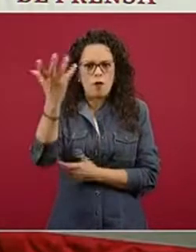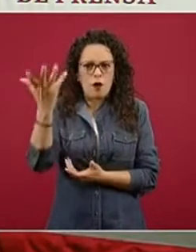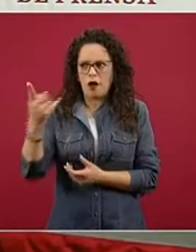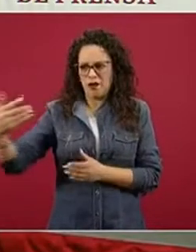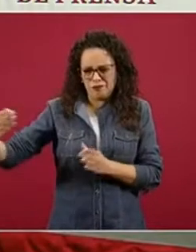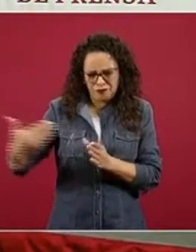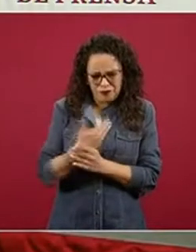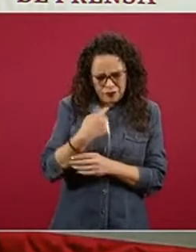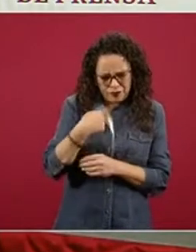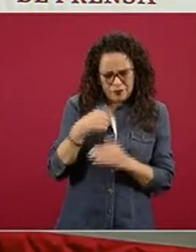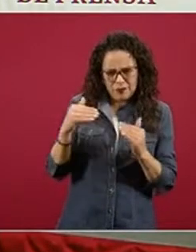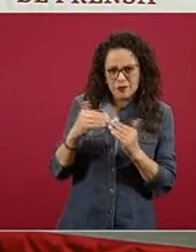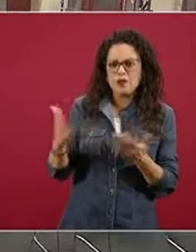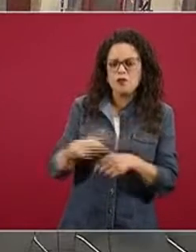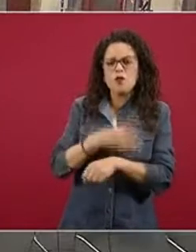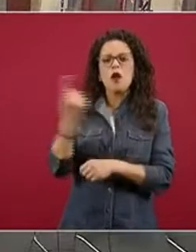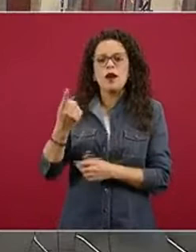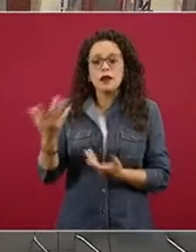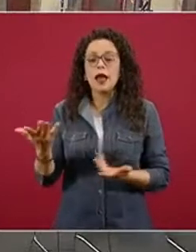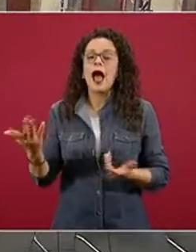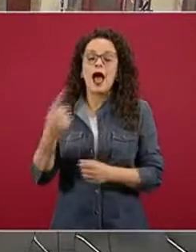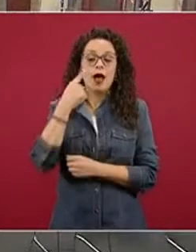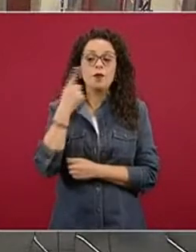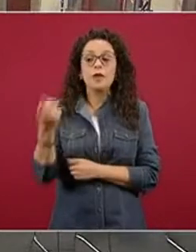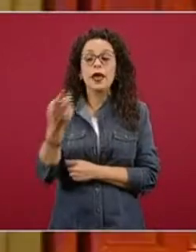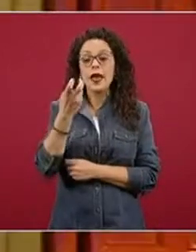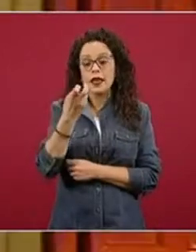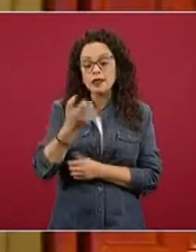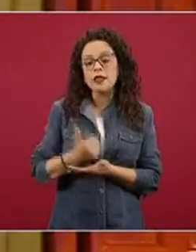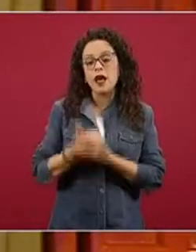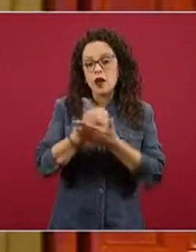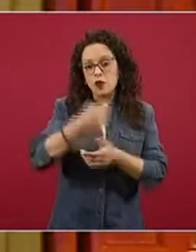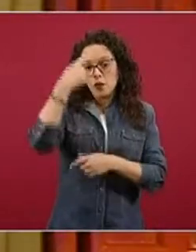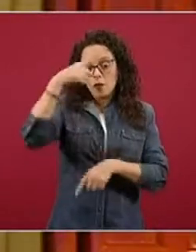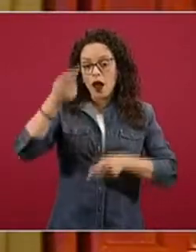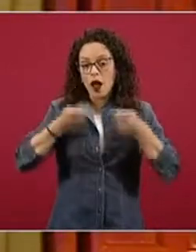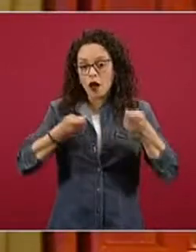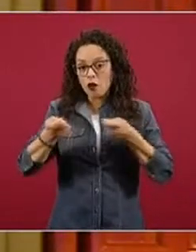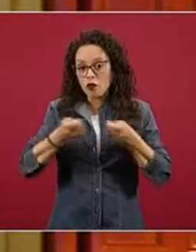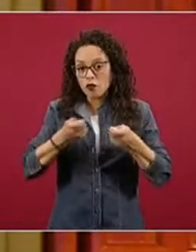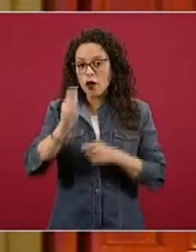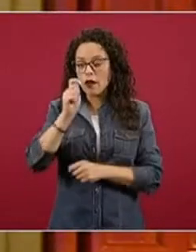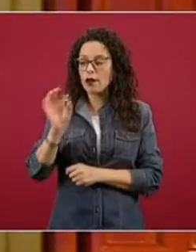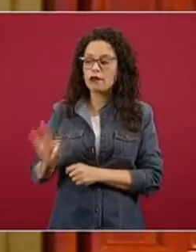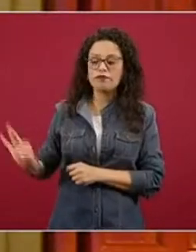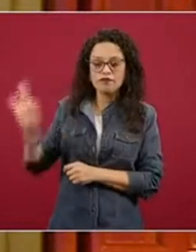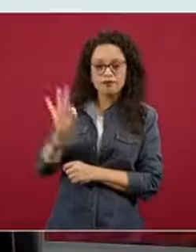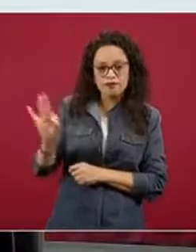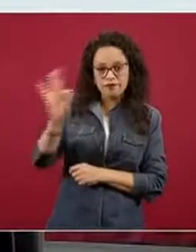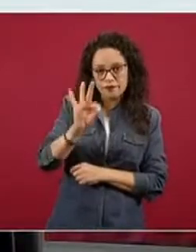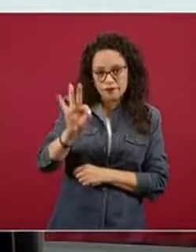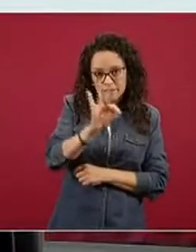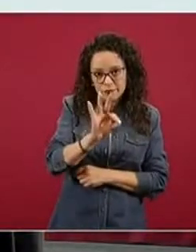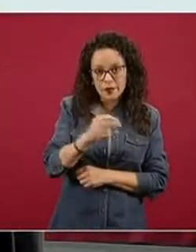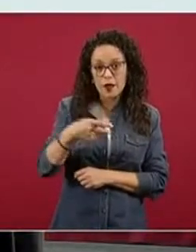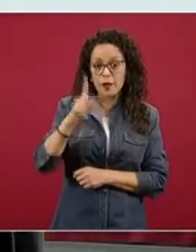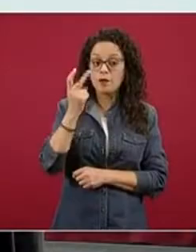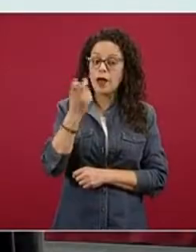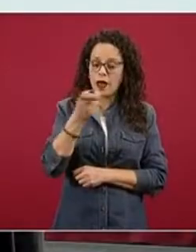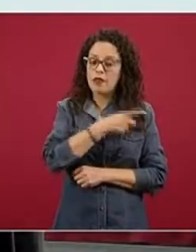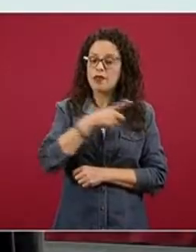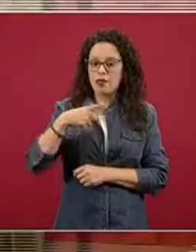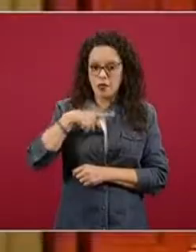de las nebulizaciones y esto ayuda a controlar el vector, pero es importante que ustedes sepan, si no habían tenido